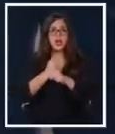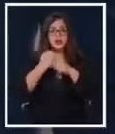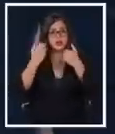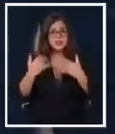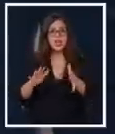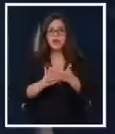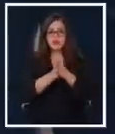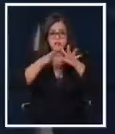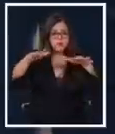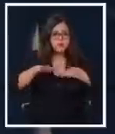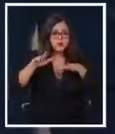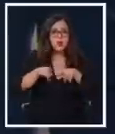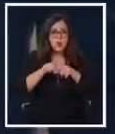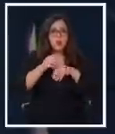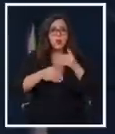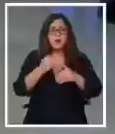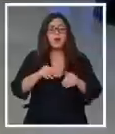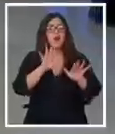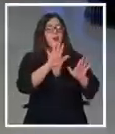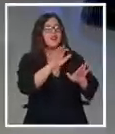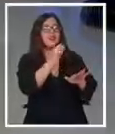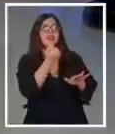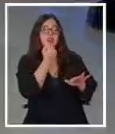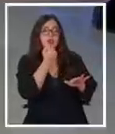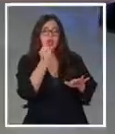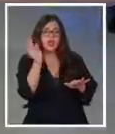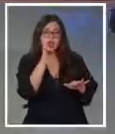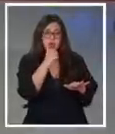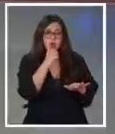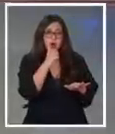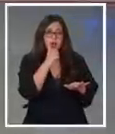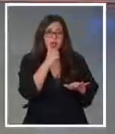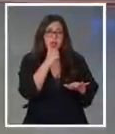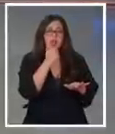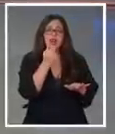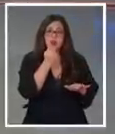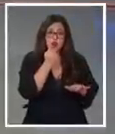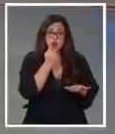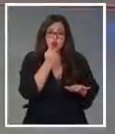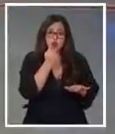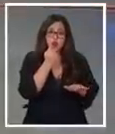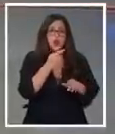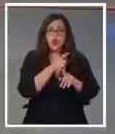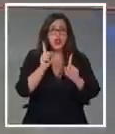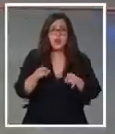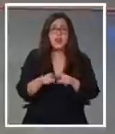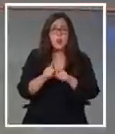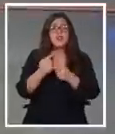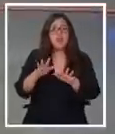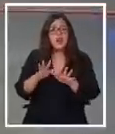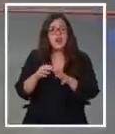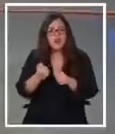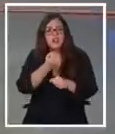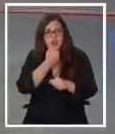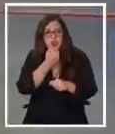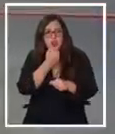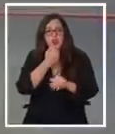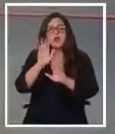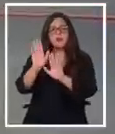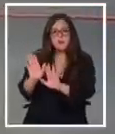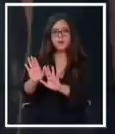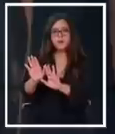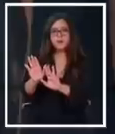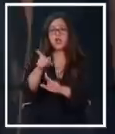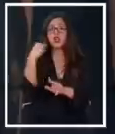toda la energía para sacar a la reputada por los errores ya no hay margen para errores del calibre que modifica uno puede